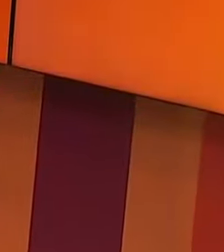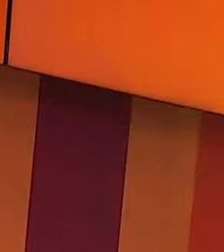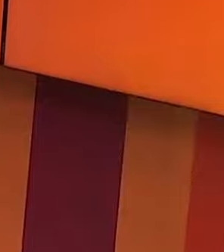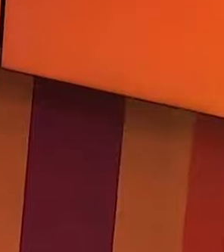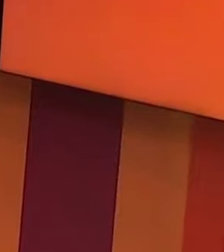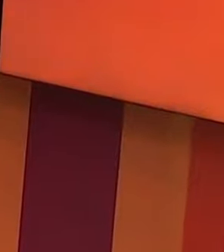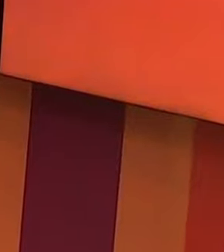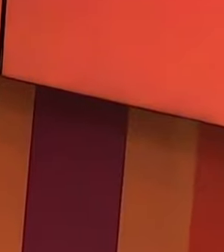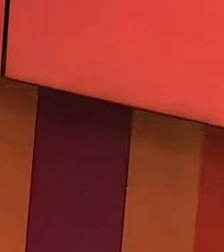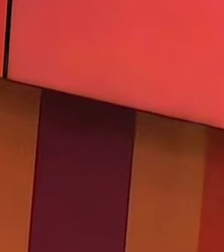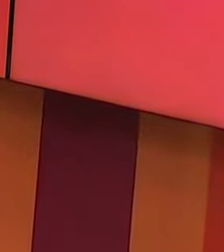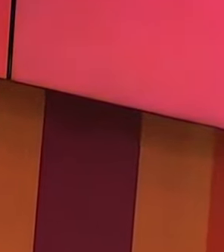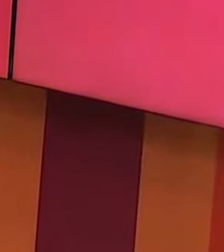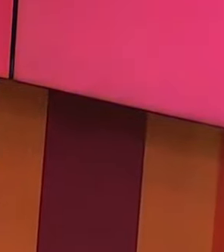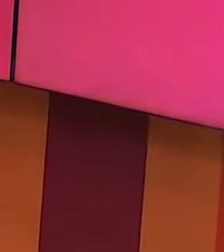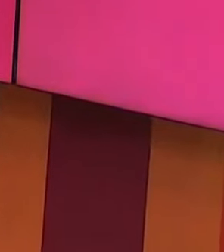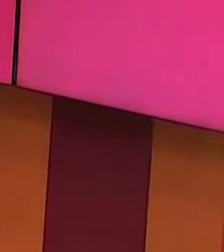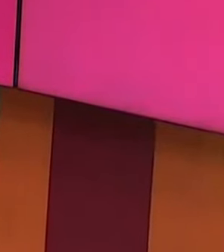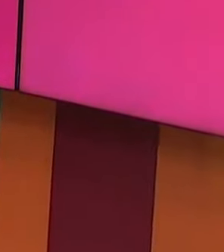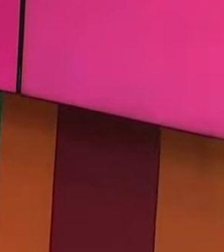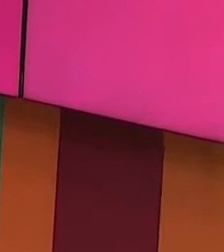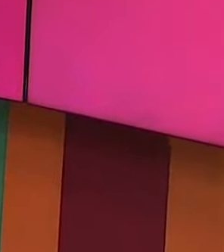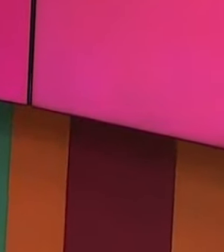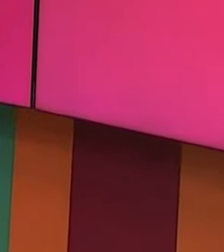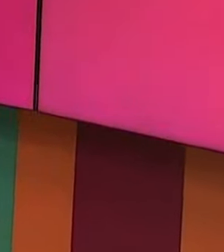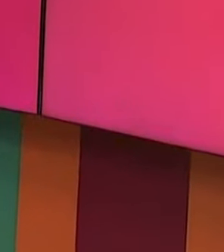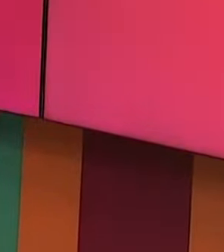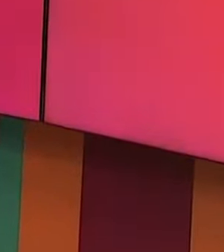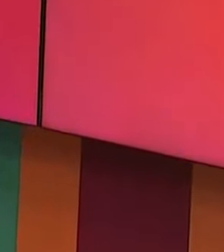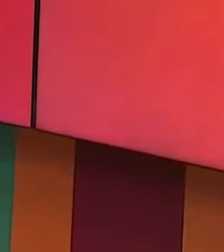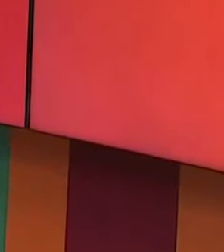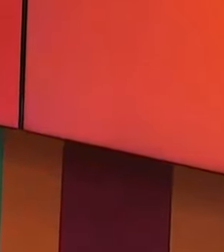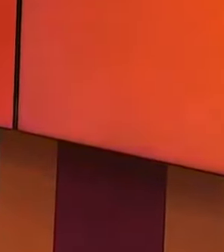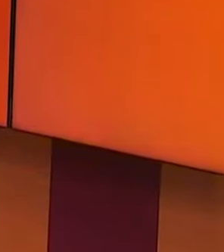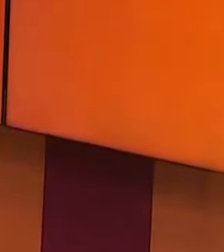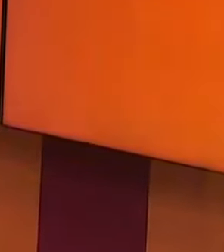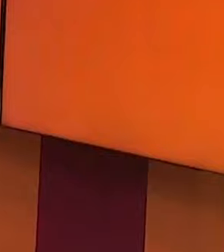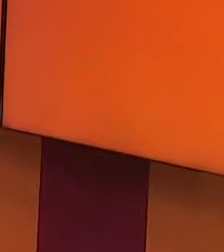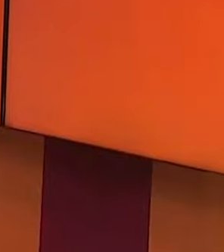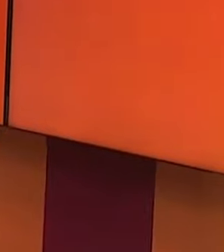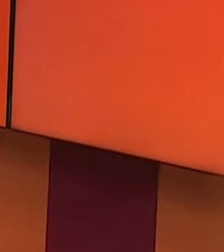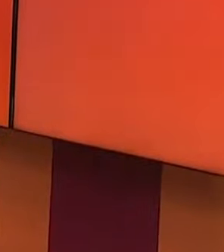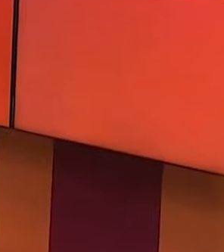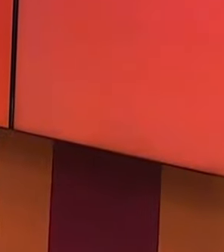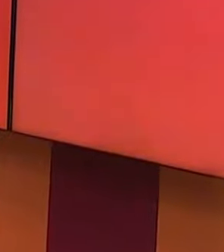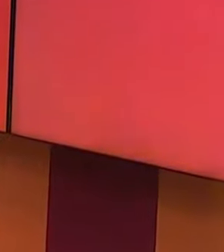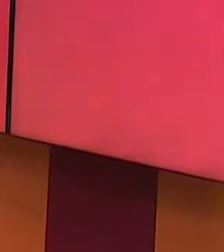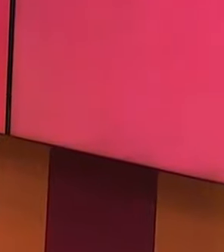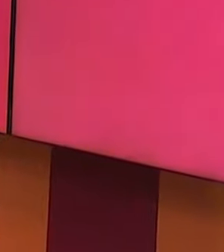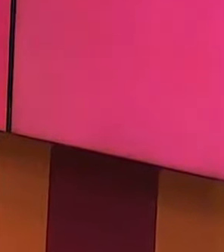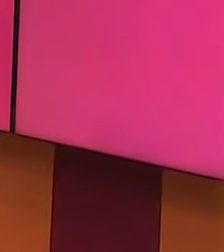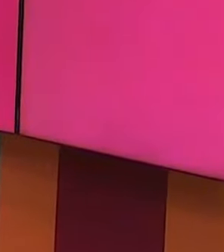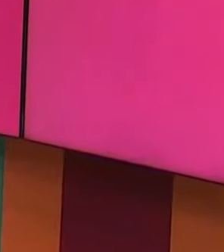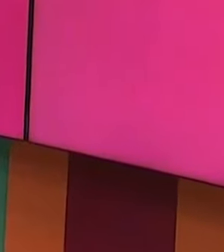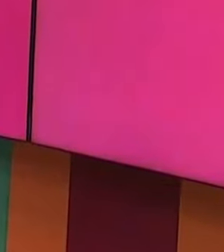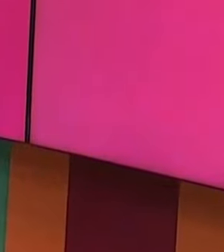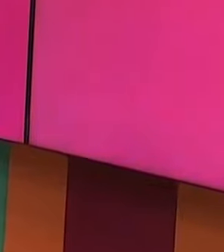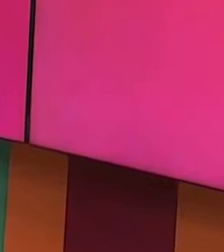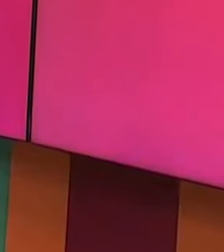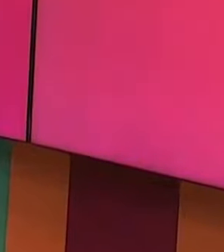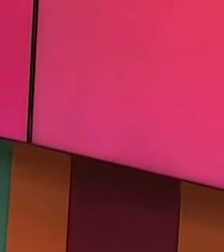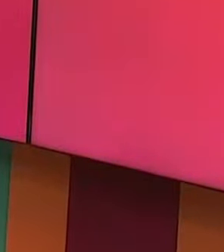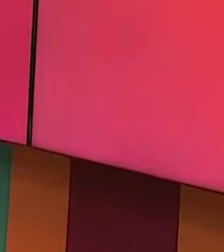2024, siempre con ese entusiasmo y actitud positiva que caracteriza a Más Conectados, y aquí, más conectados con la salud que nunca, hoy con un tema